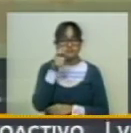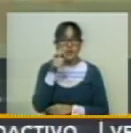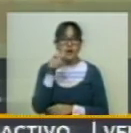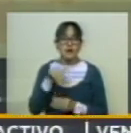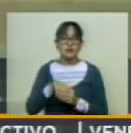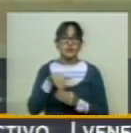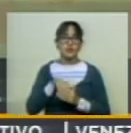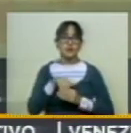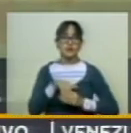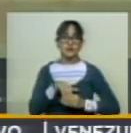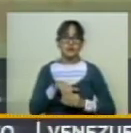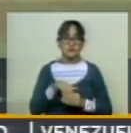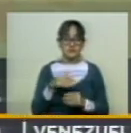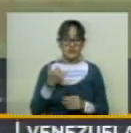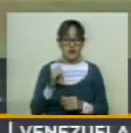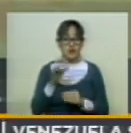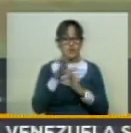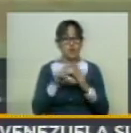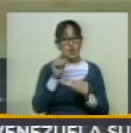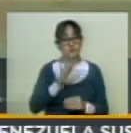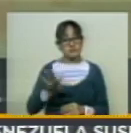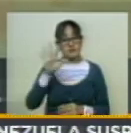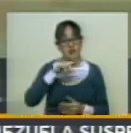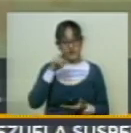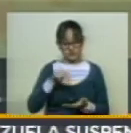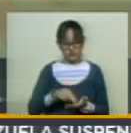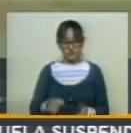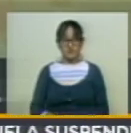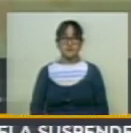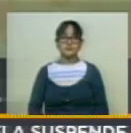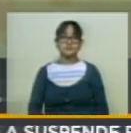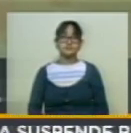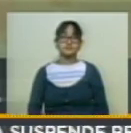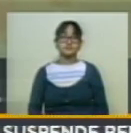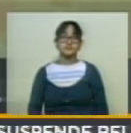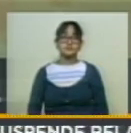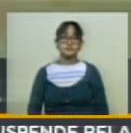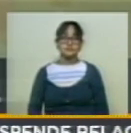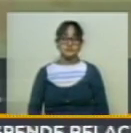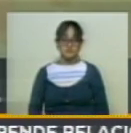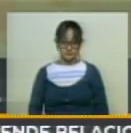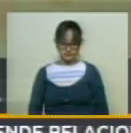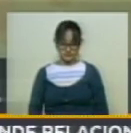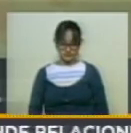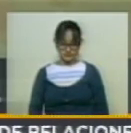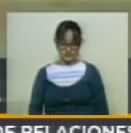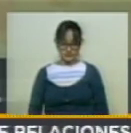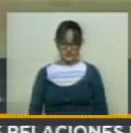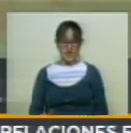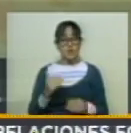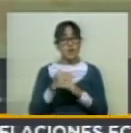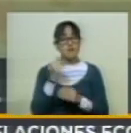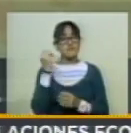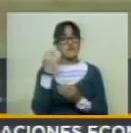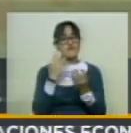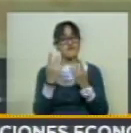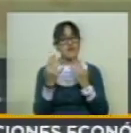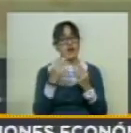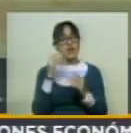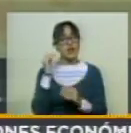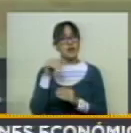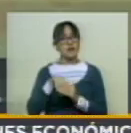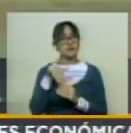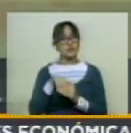vamos a tener en todo el territorio nacional. Igual que las ferias electorales, que sí podemos decir que es completo, que son